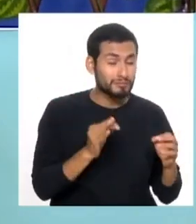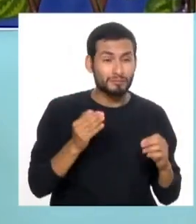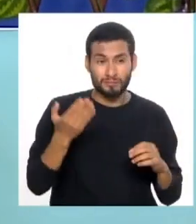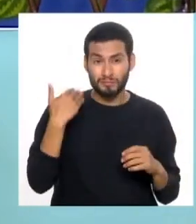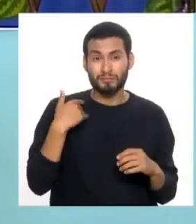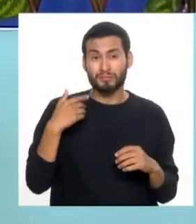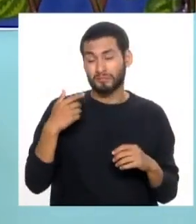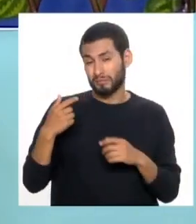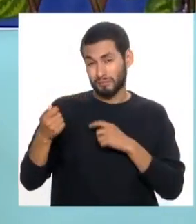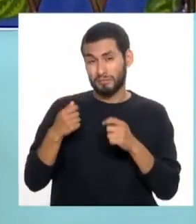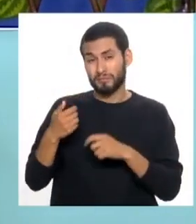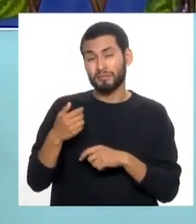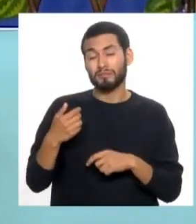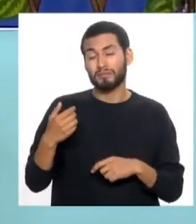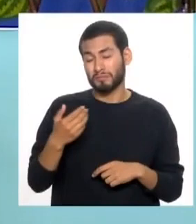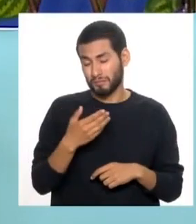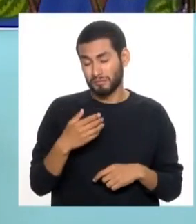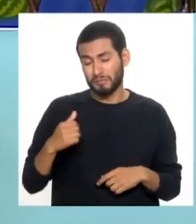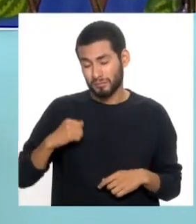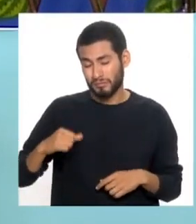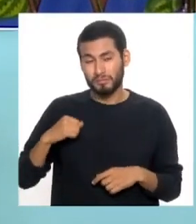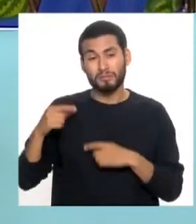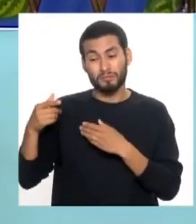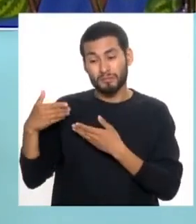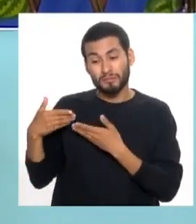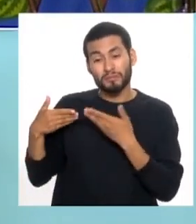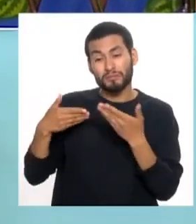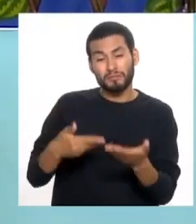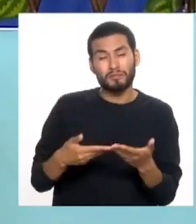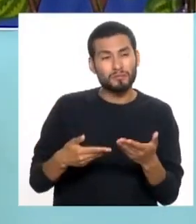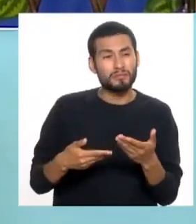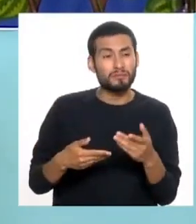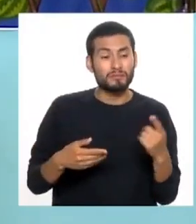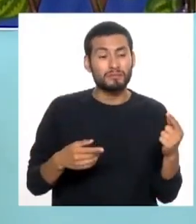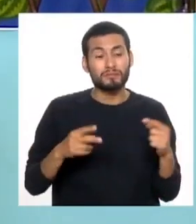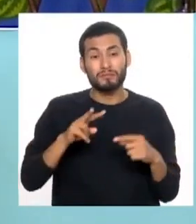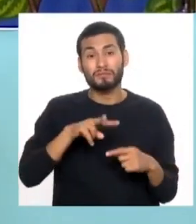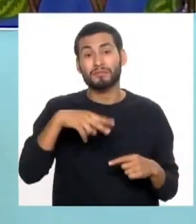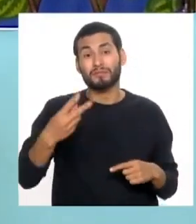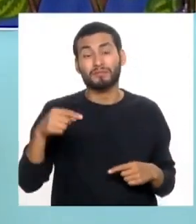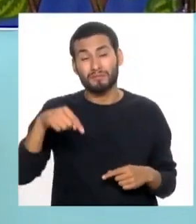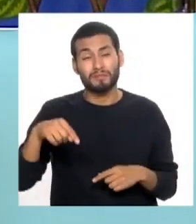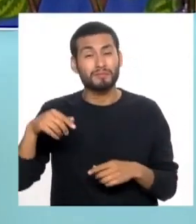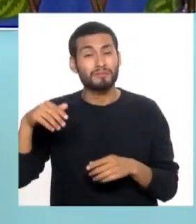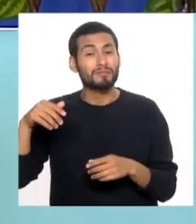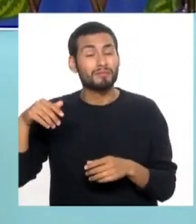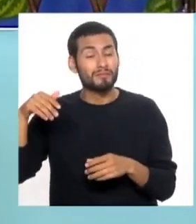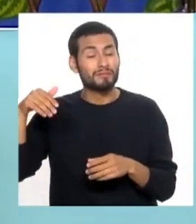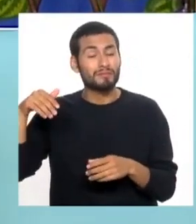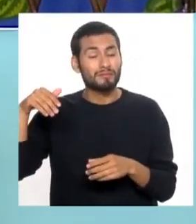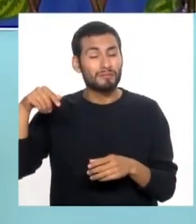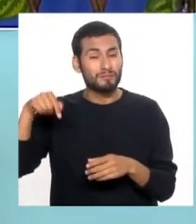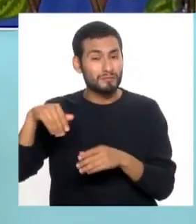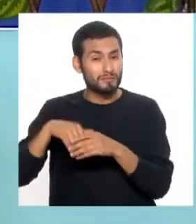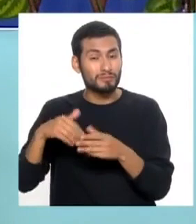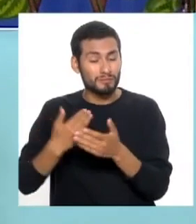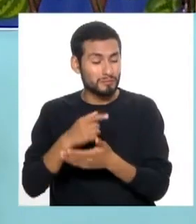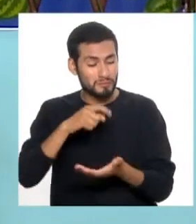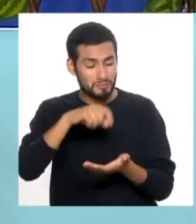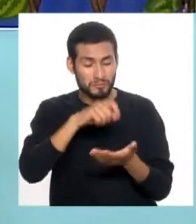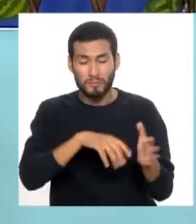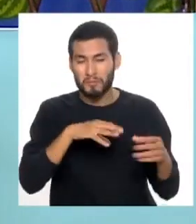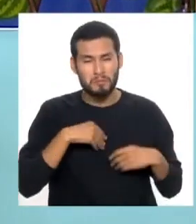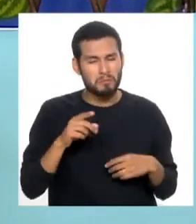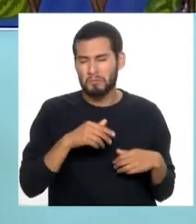la gestión anterior, y al ser un legado de la gestión anterior, pues esta que le tocaba aprobarlo no lo ha hecho el Consejo Municipal, y lo que se